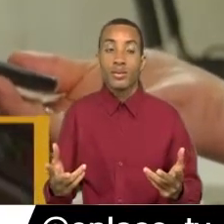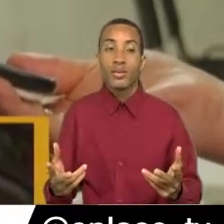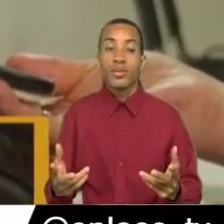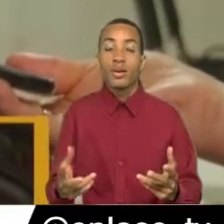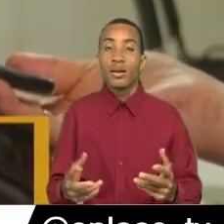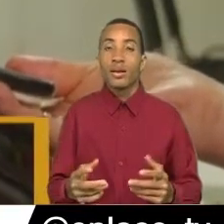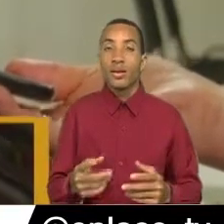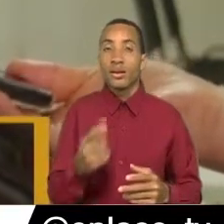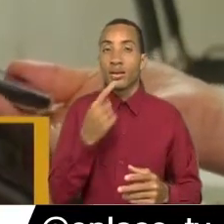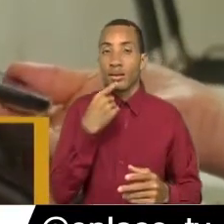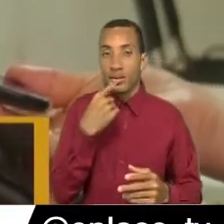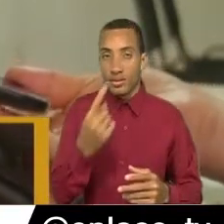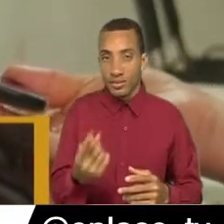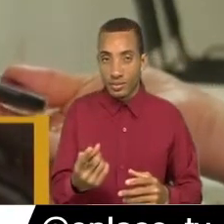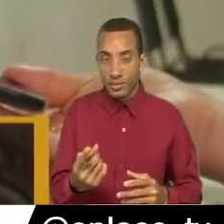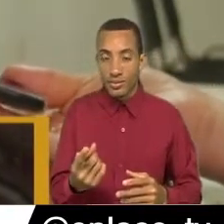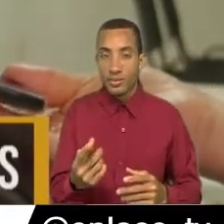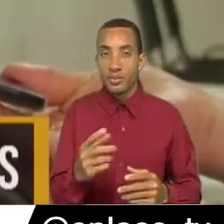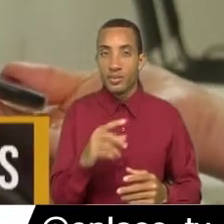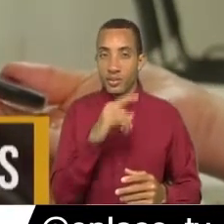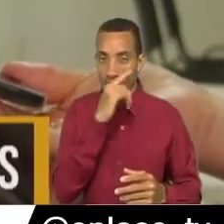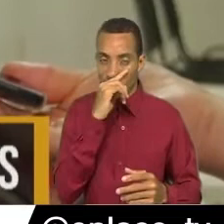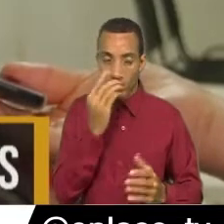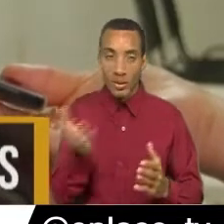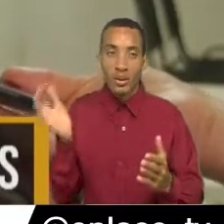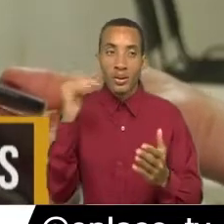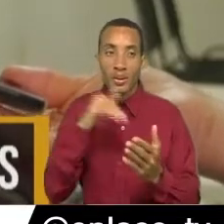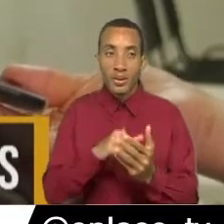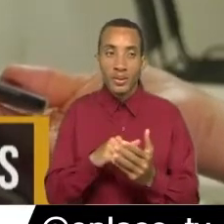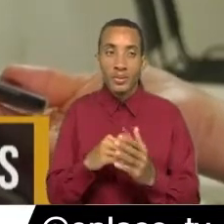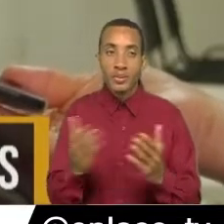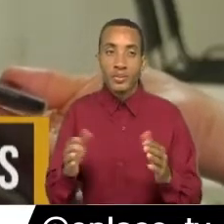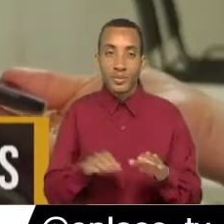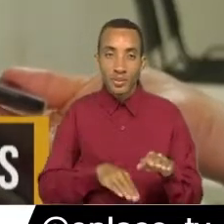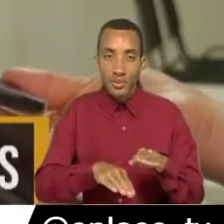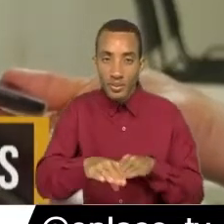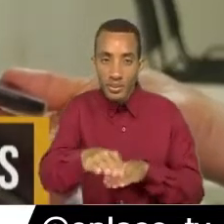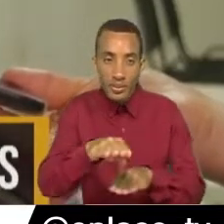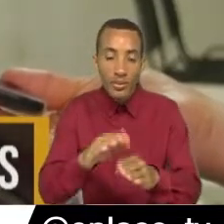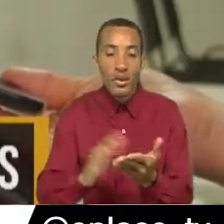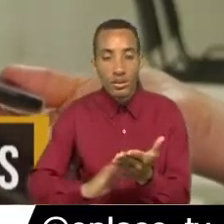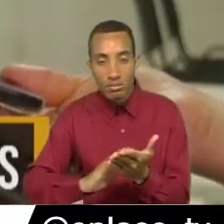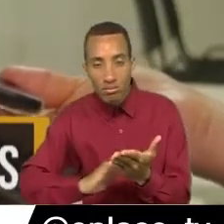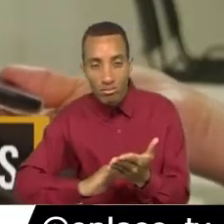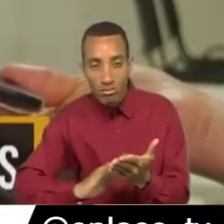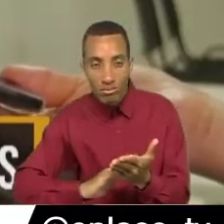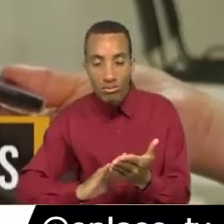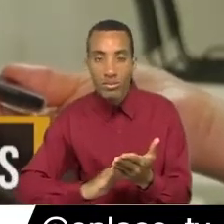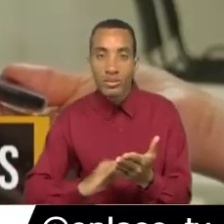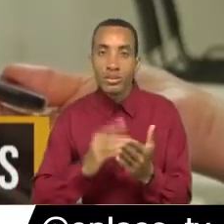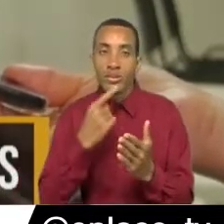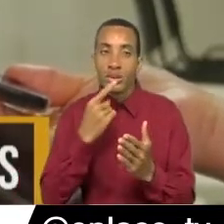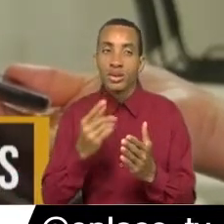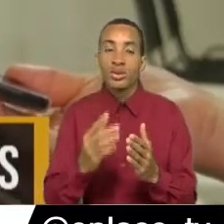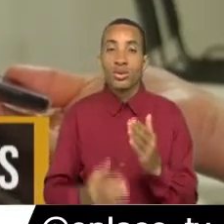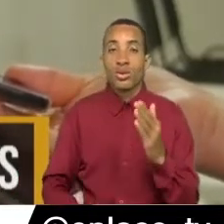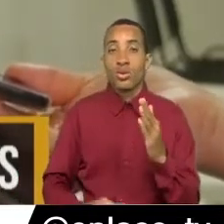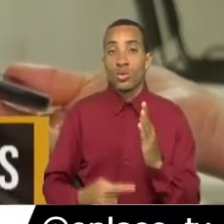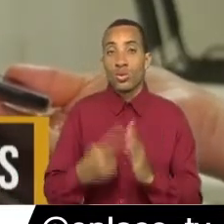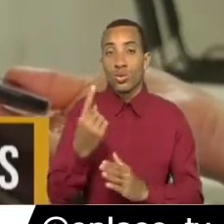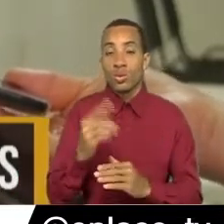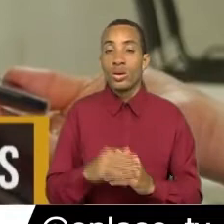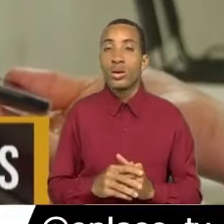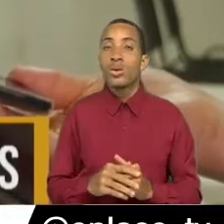que corresponde a la rehabilitación de la vía y solicitar un nuevo trazado, sobre